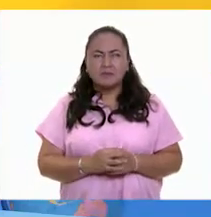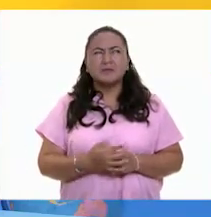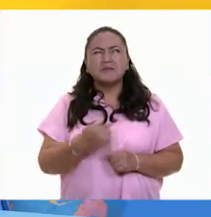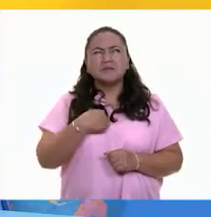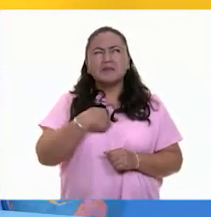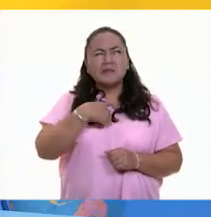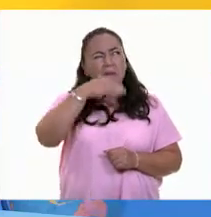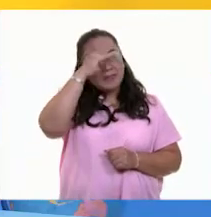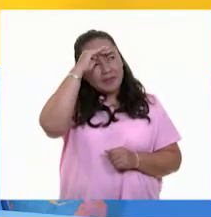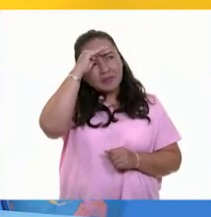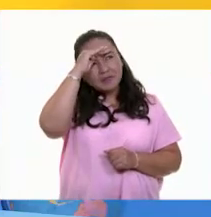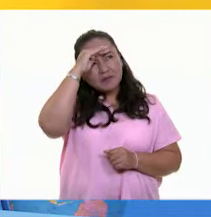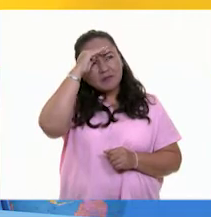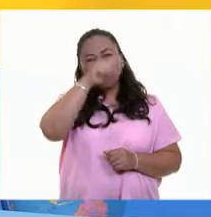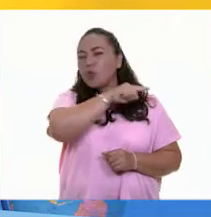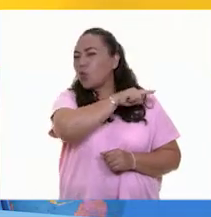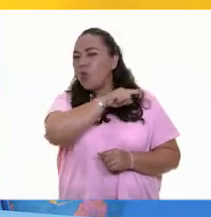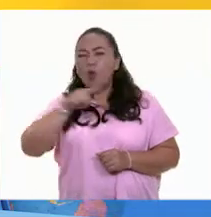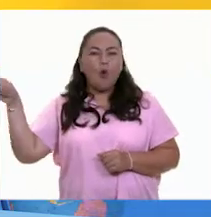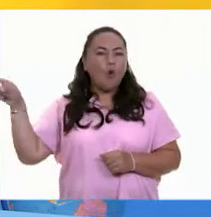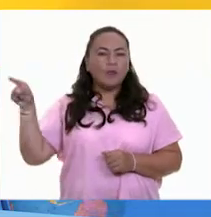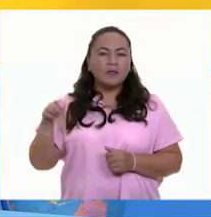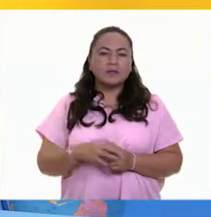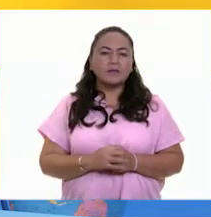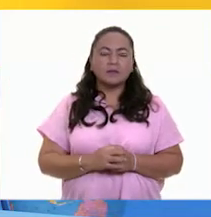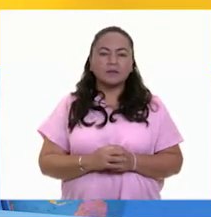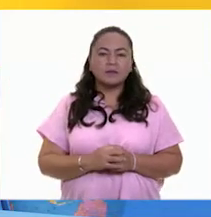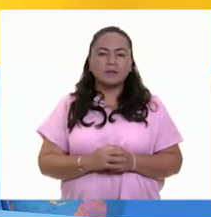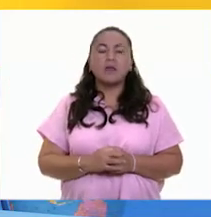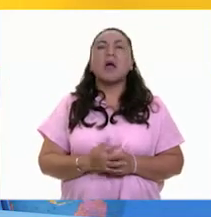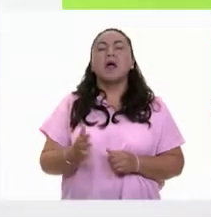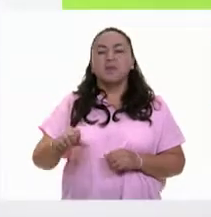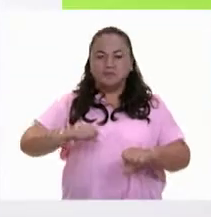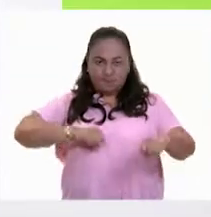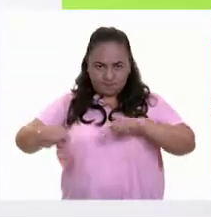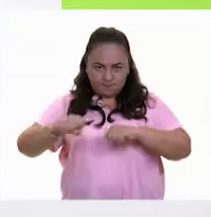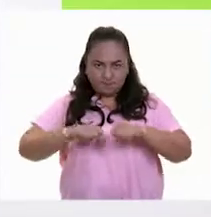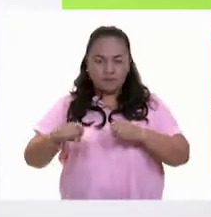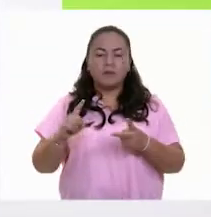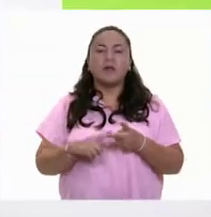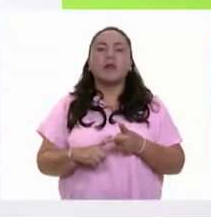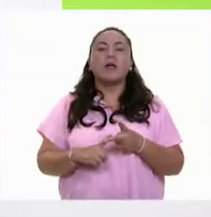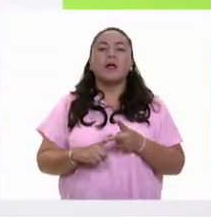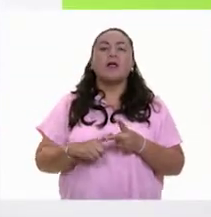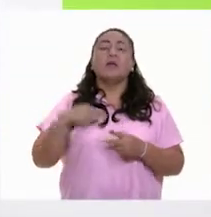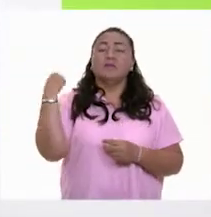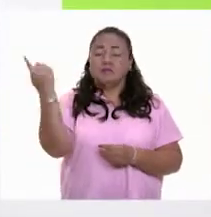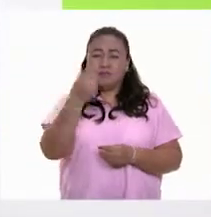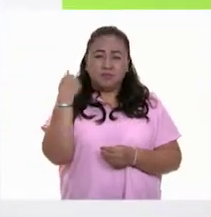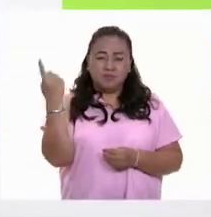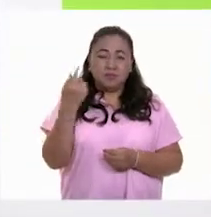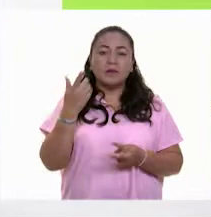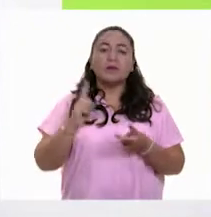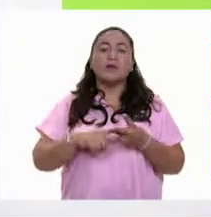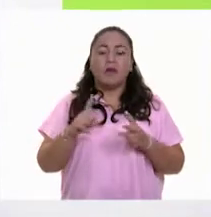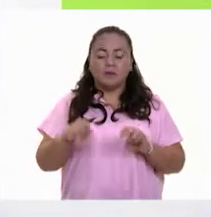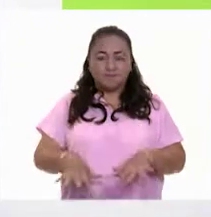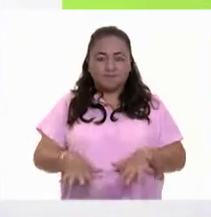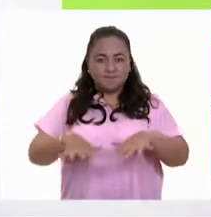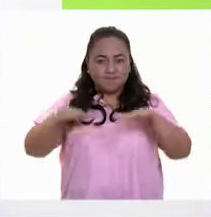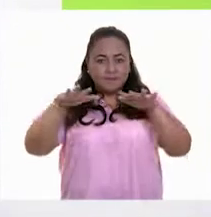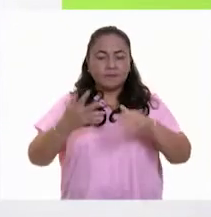Considero que serían todas. A ver. Hay terremoto, ciclón, así es,